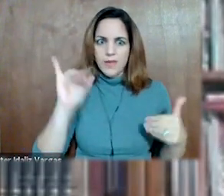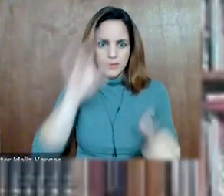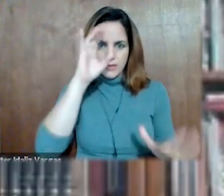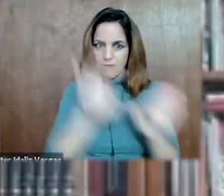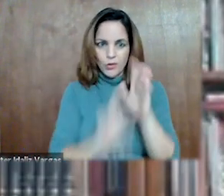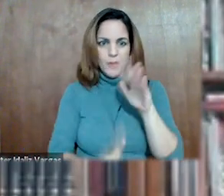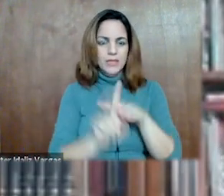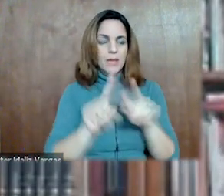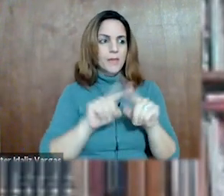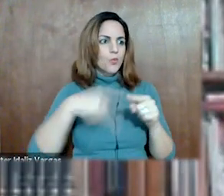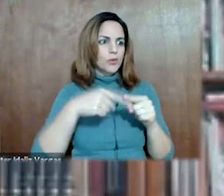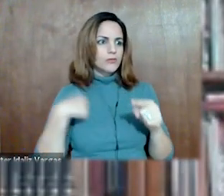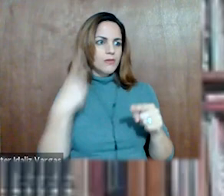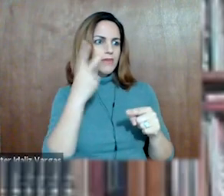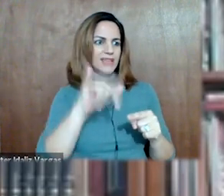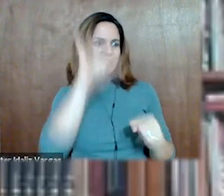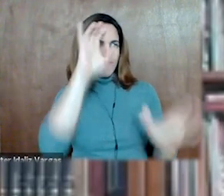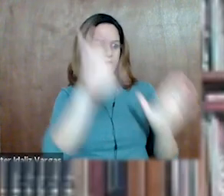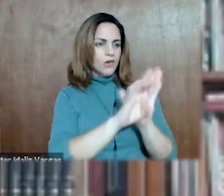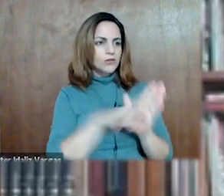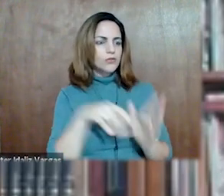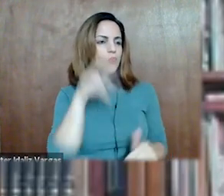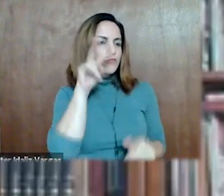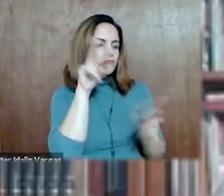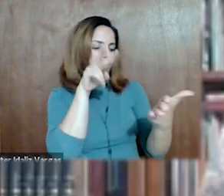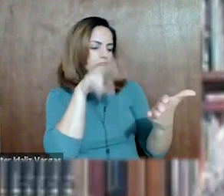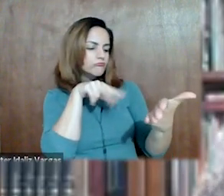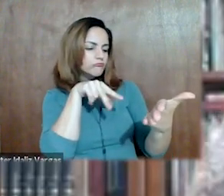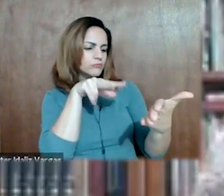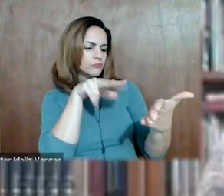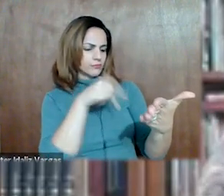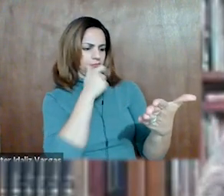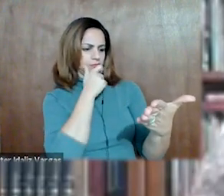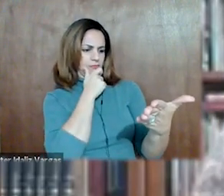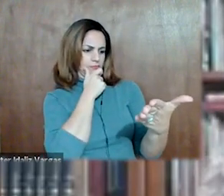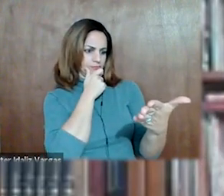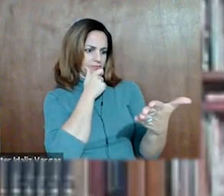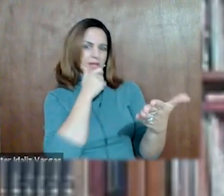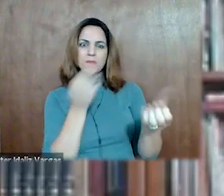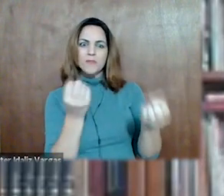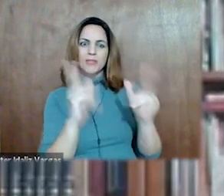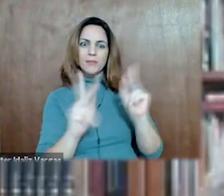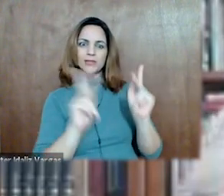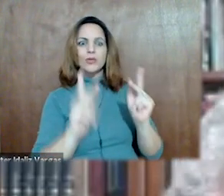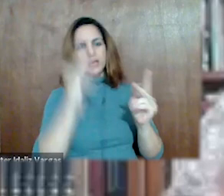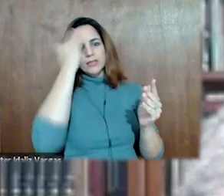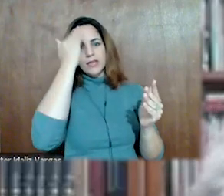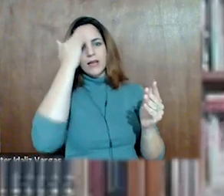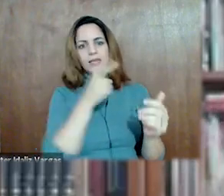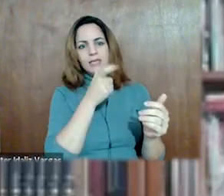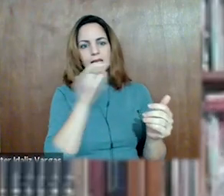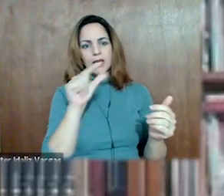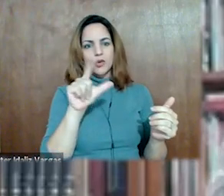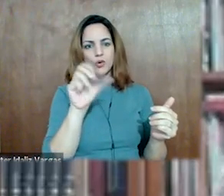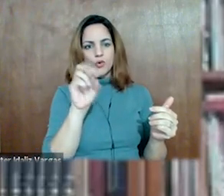mirando la foto y porque la he visto en varios sitios. Y lo que me caigo en cuenta, obviamente la gente que ve la foto sabe quién es Gloria Steinem, no necesariamente